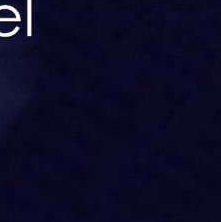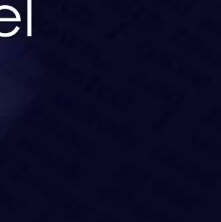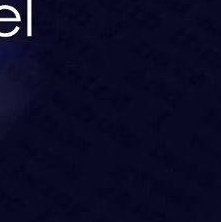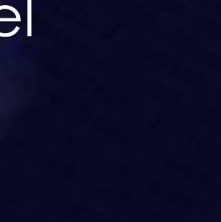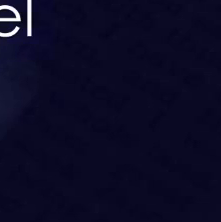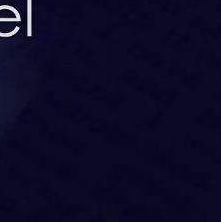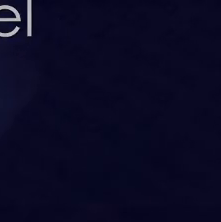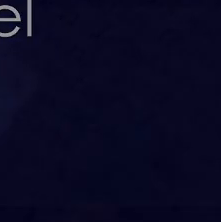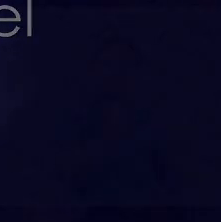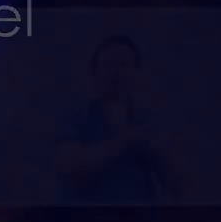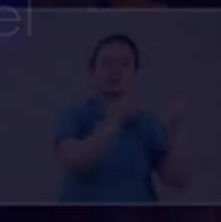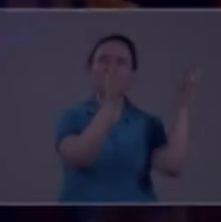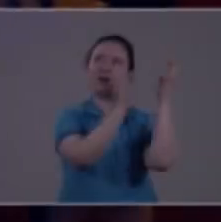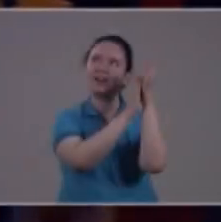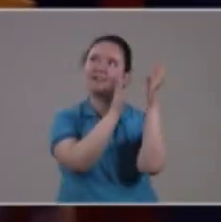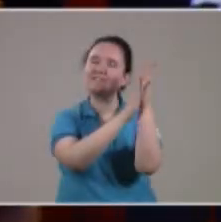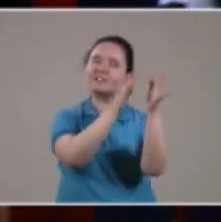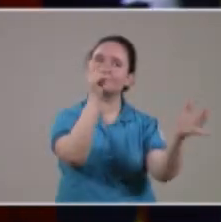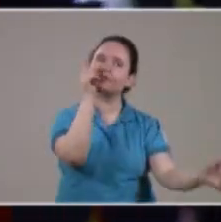para alabar al Señor.